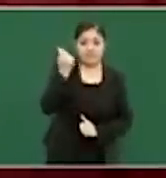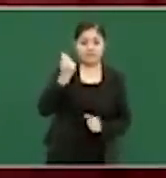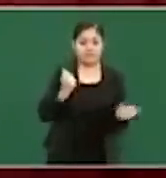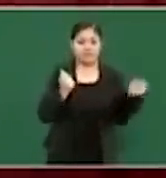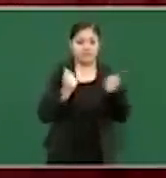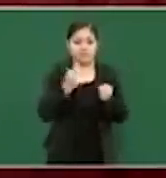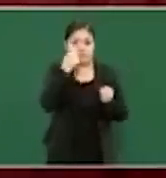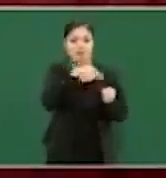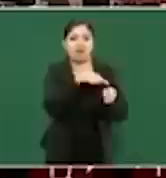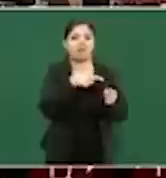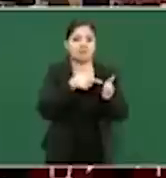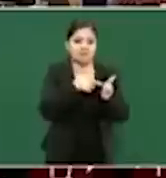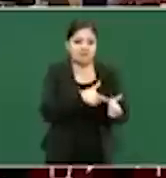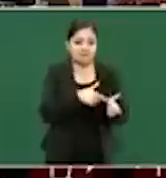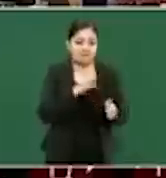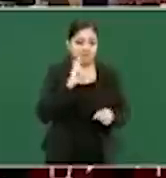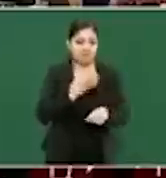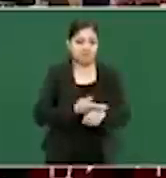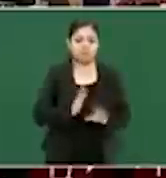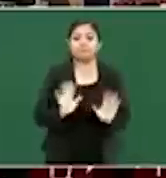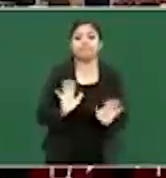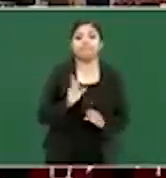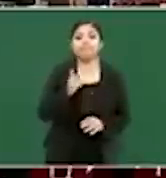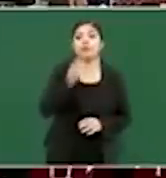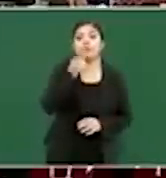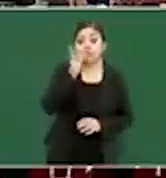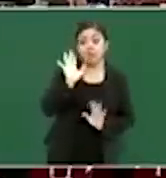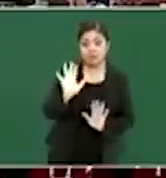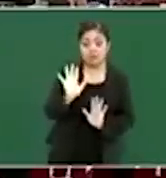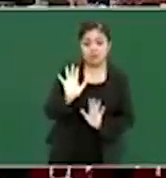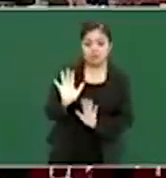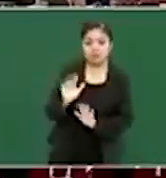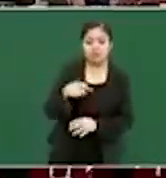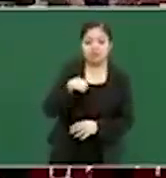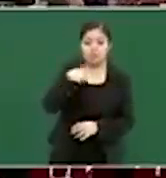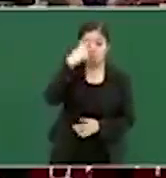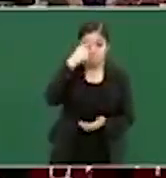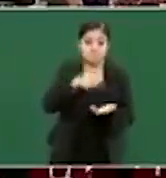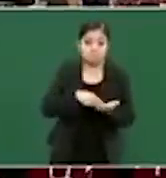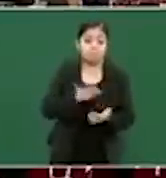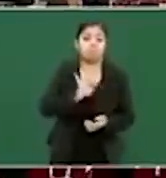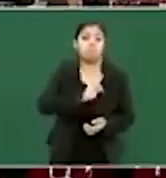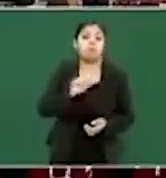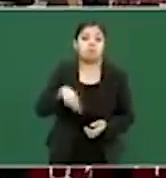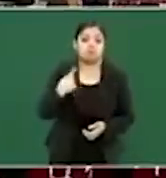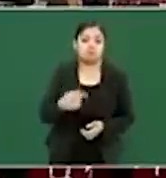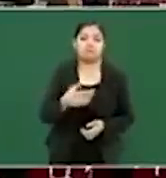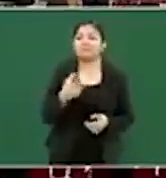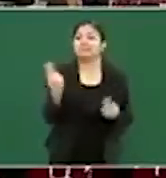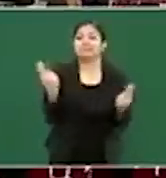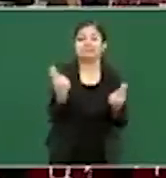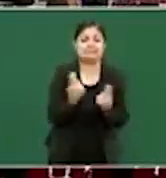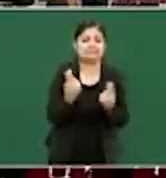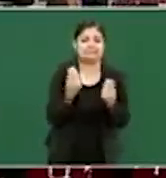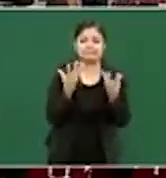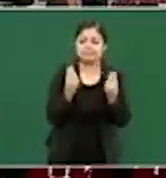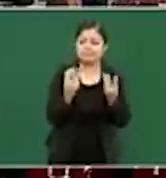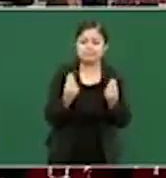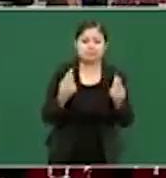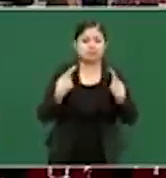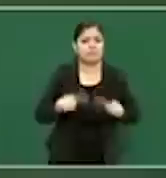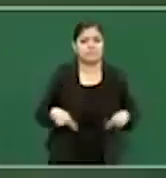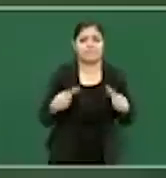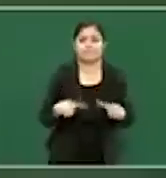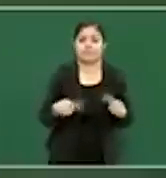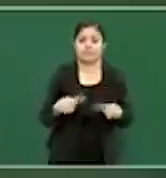mandos. ¿Qué respuesta han tenido? Es que está abierta la posibilidad. Vamos a requerir de muchos elementos. Les hablo